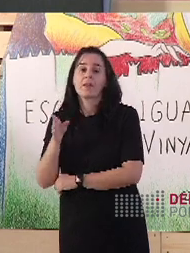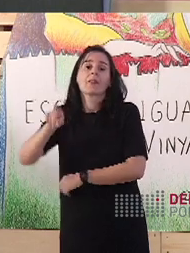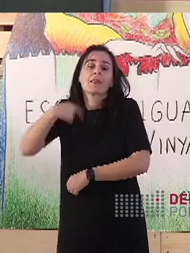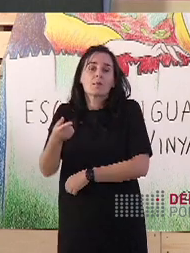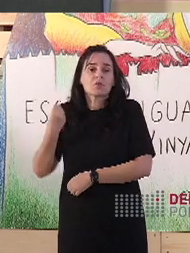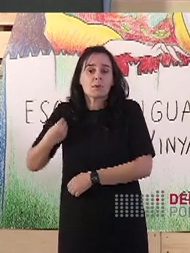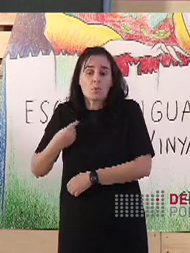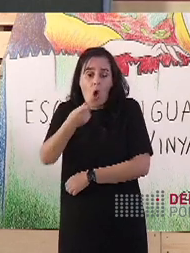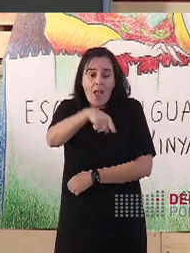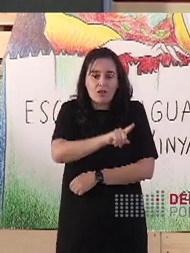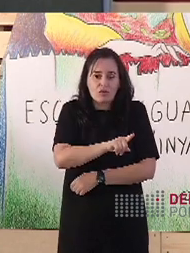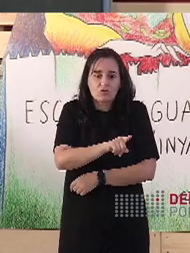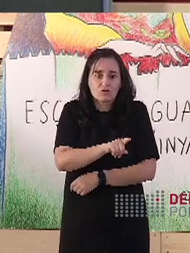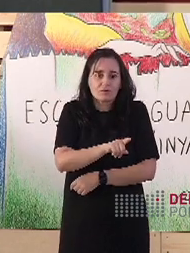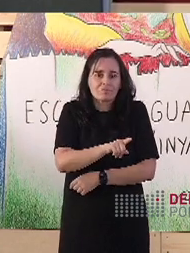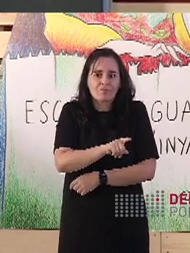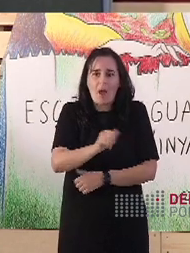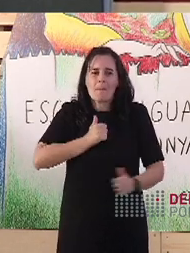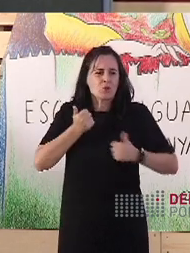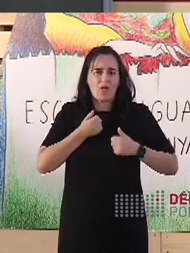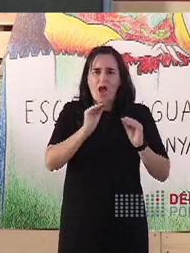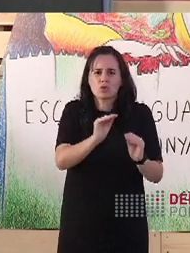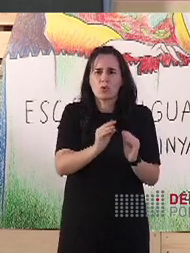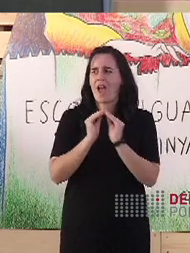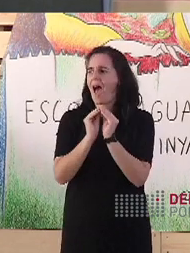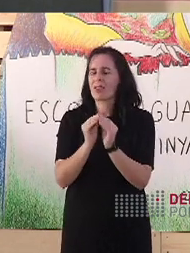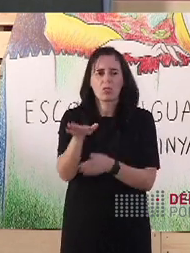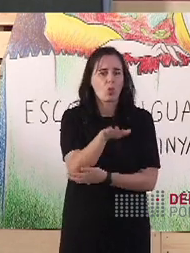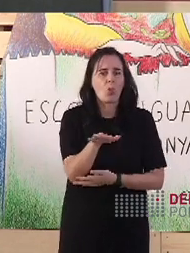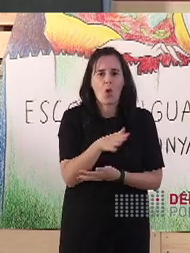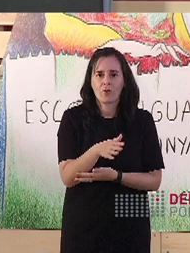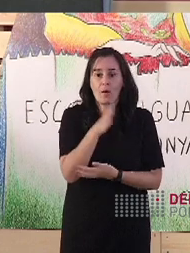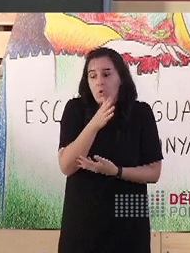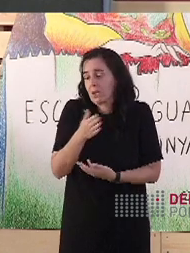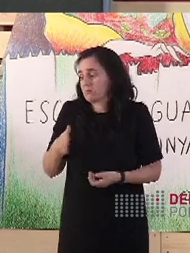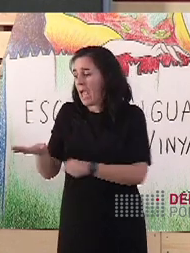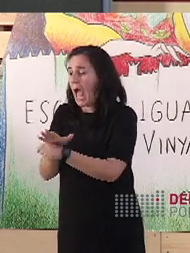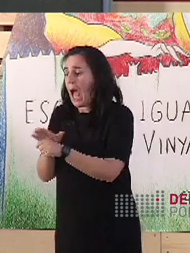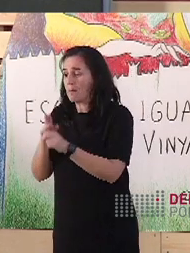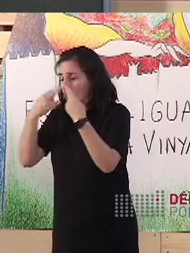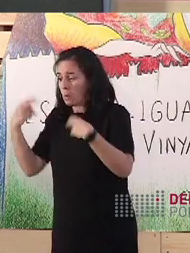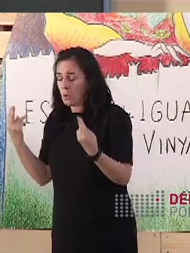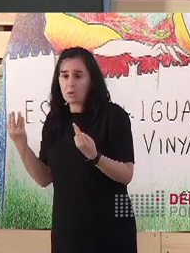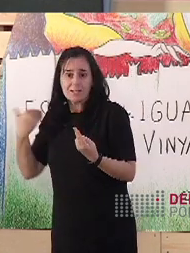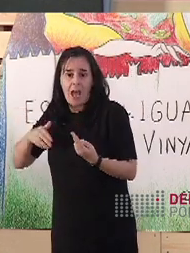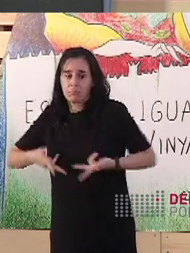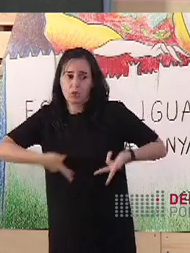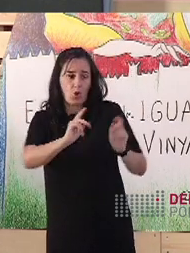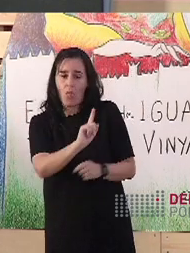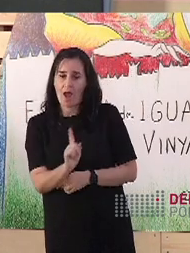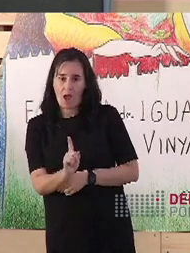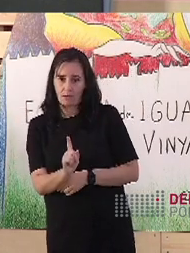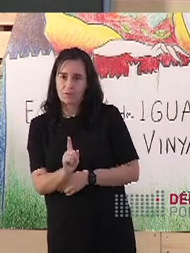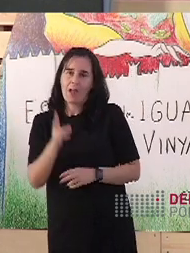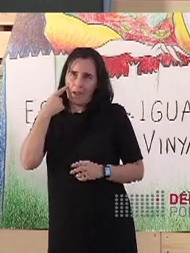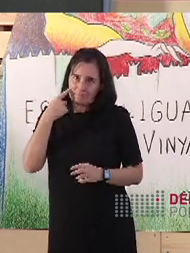hombres para ejercer esa masculinidad hegemónica que ya en el ámbito público ya no les estamos dejando? Comillas, abro comillas, no